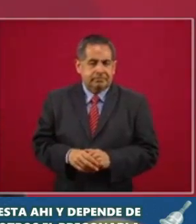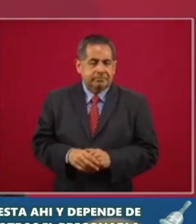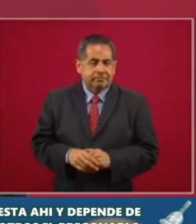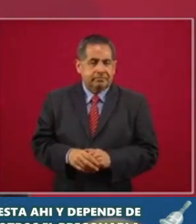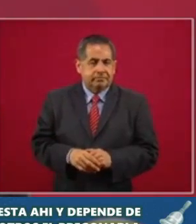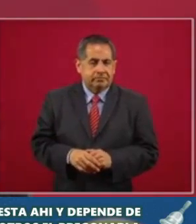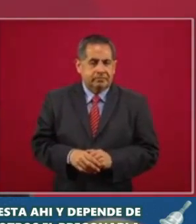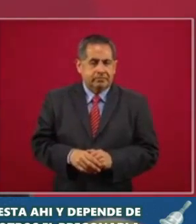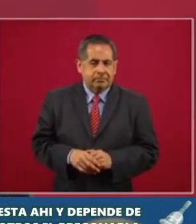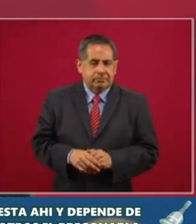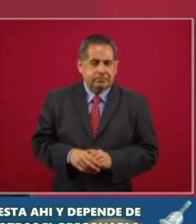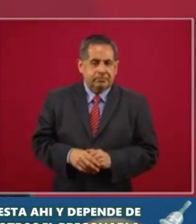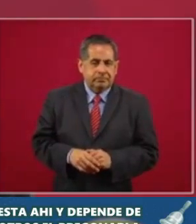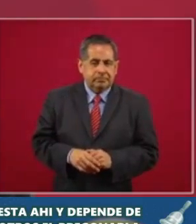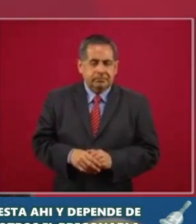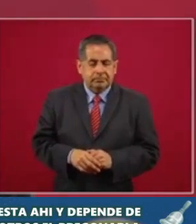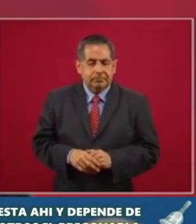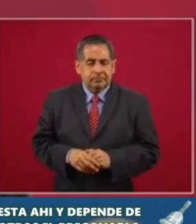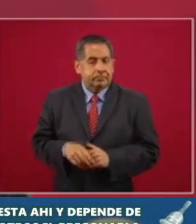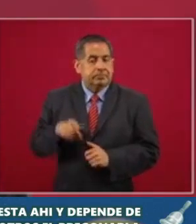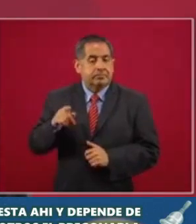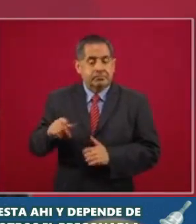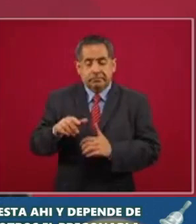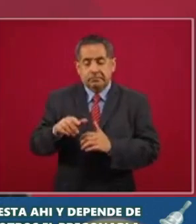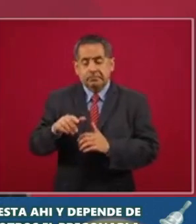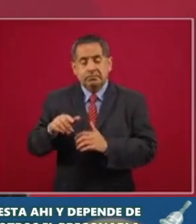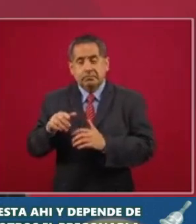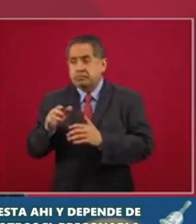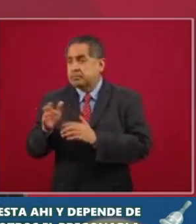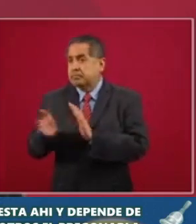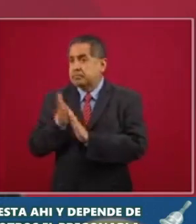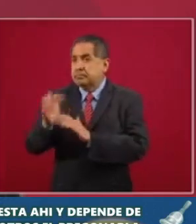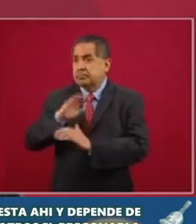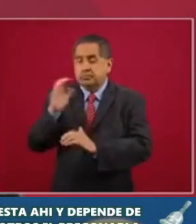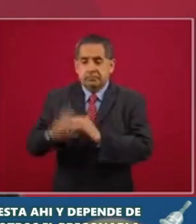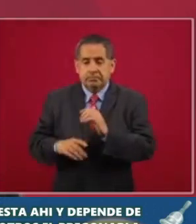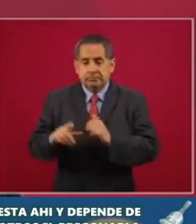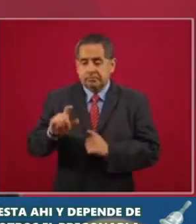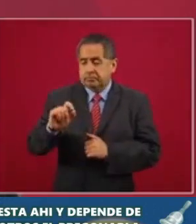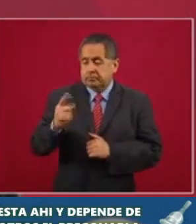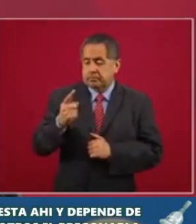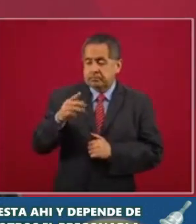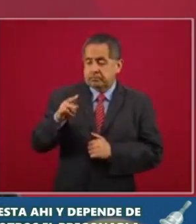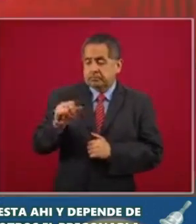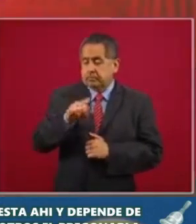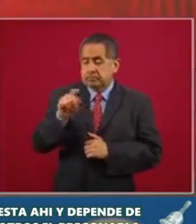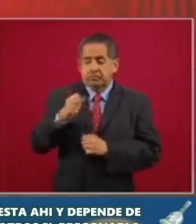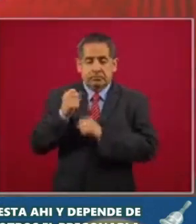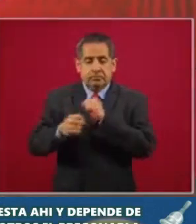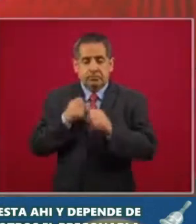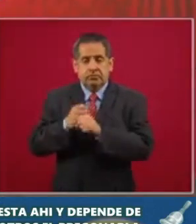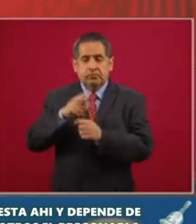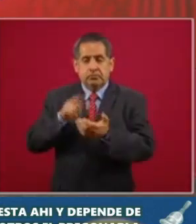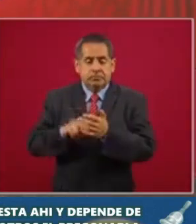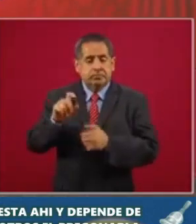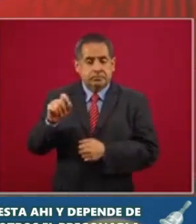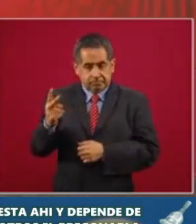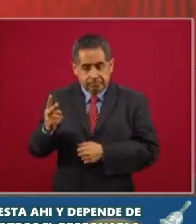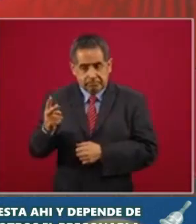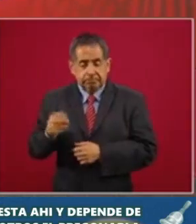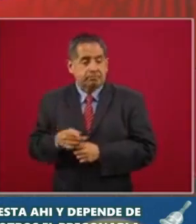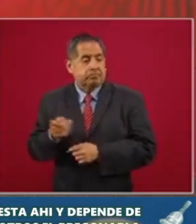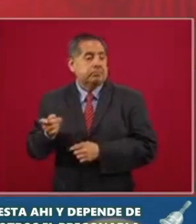y se va a terminar el 21 de marzo del 2022 y el de Texcoco